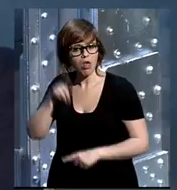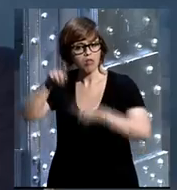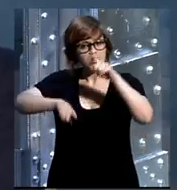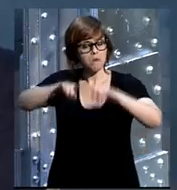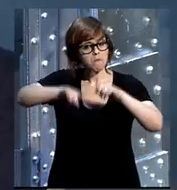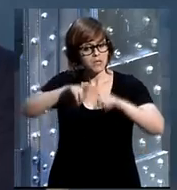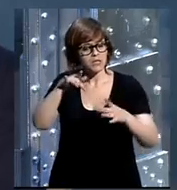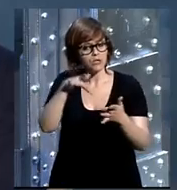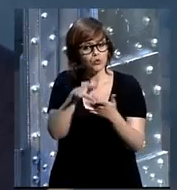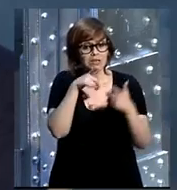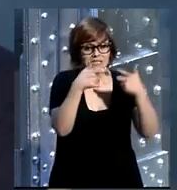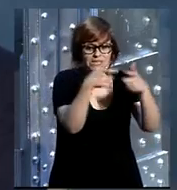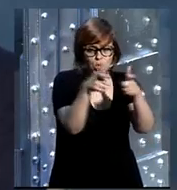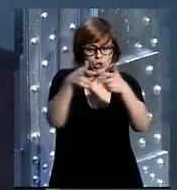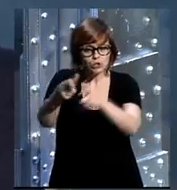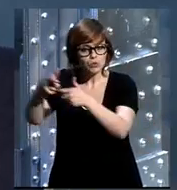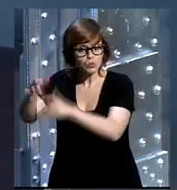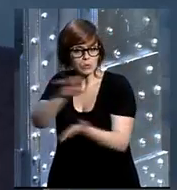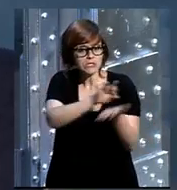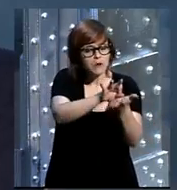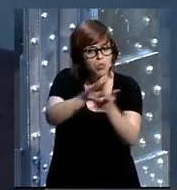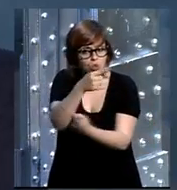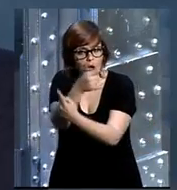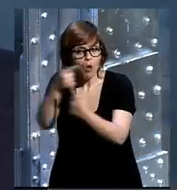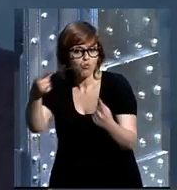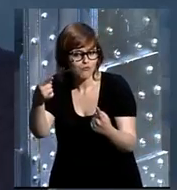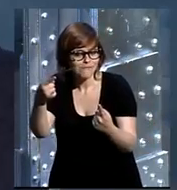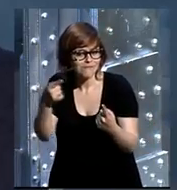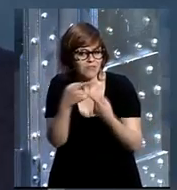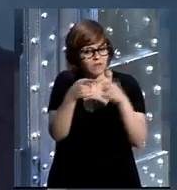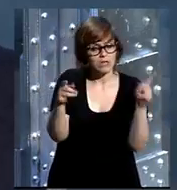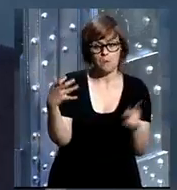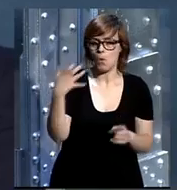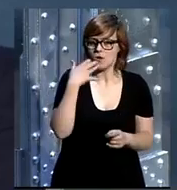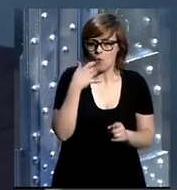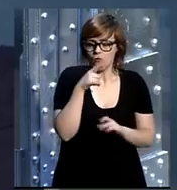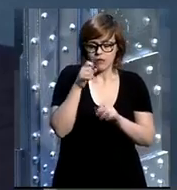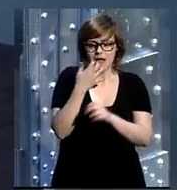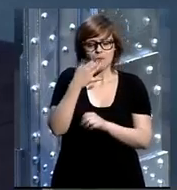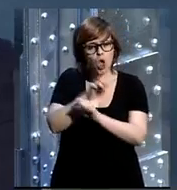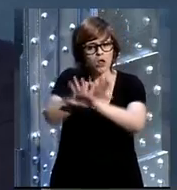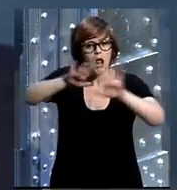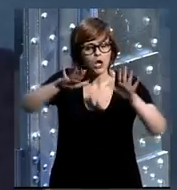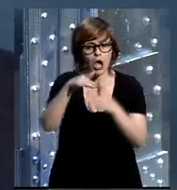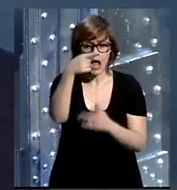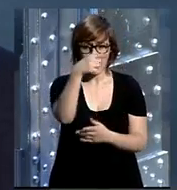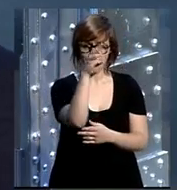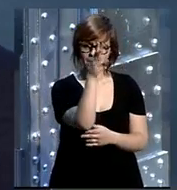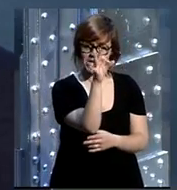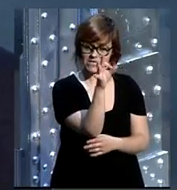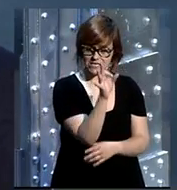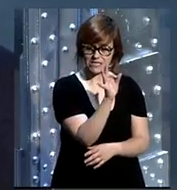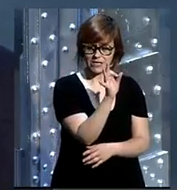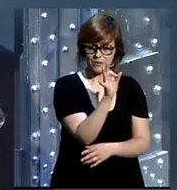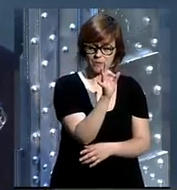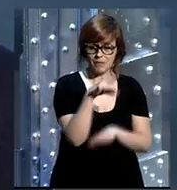cuenta el origen del sector que presta determinados servicios. Hay muchos ejemplos, pero hay uno muy claro. Los servicios GPS